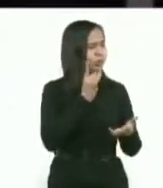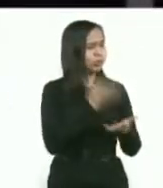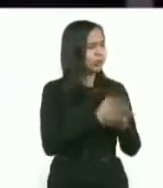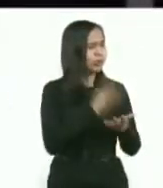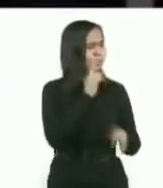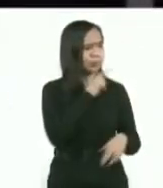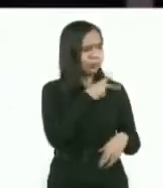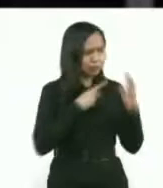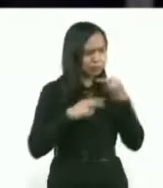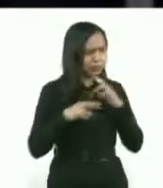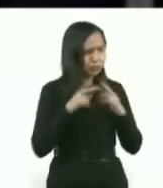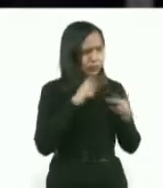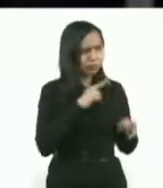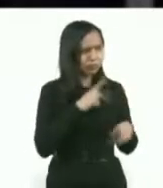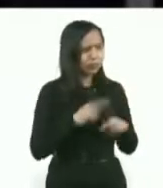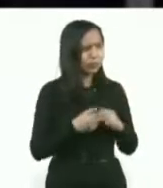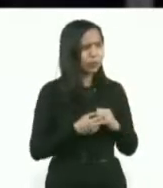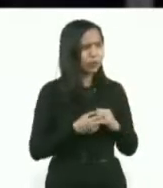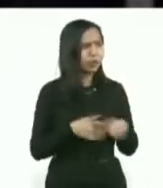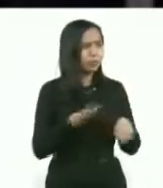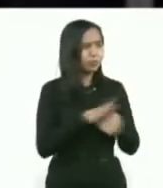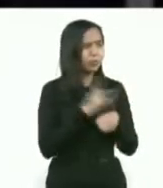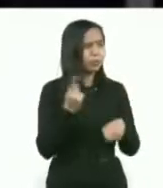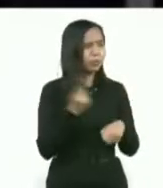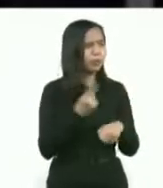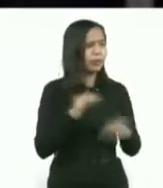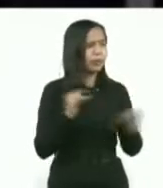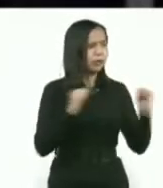preocupada porque pues movilizó a las instituciones para